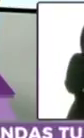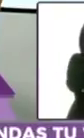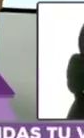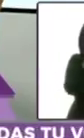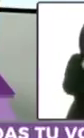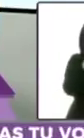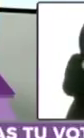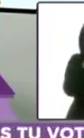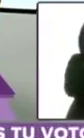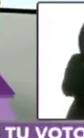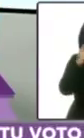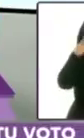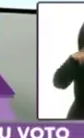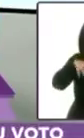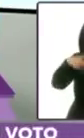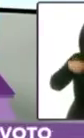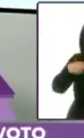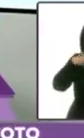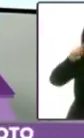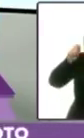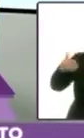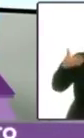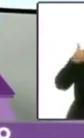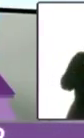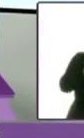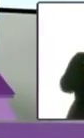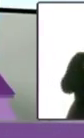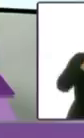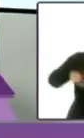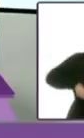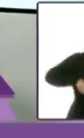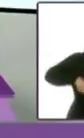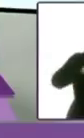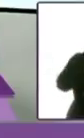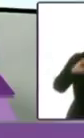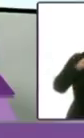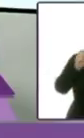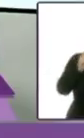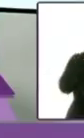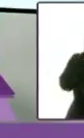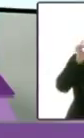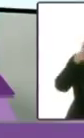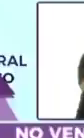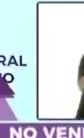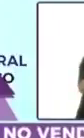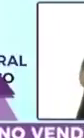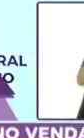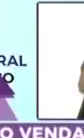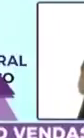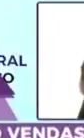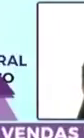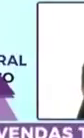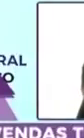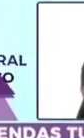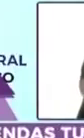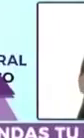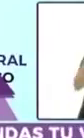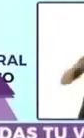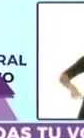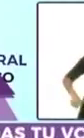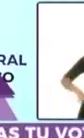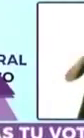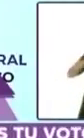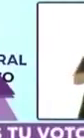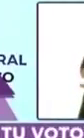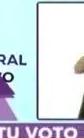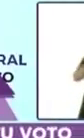un jaloneo, dimes y diretes muy parejero entre ambas. La otra, pues como se mostró en las